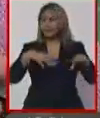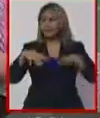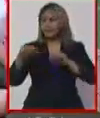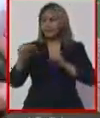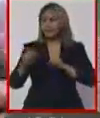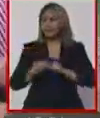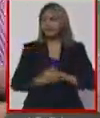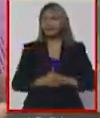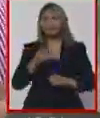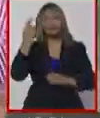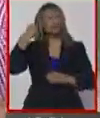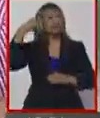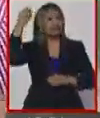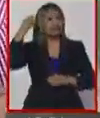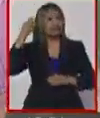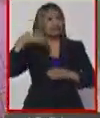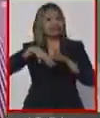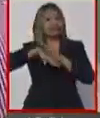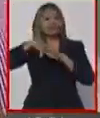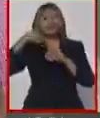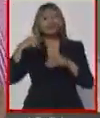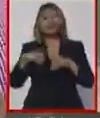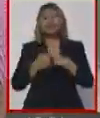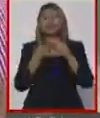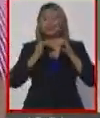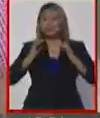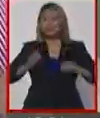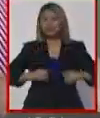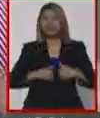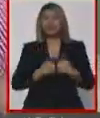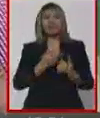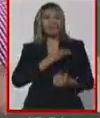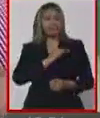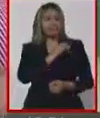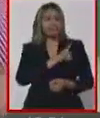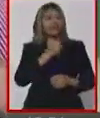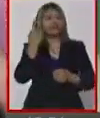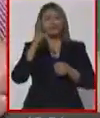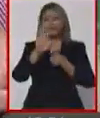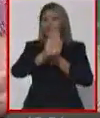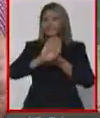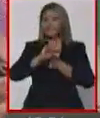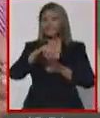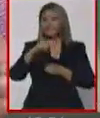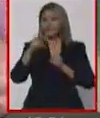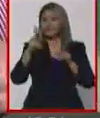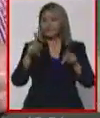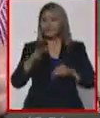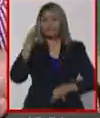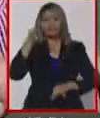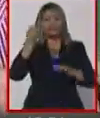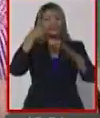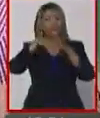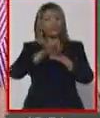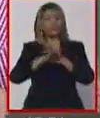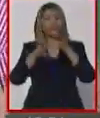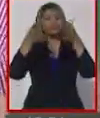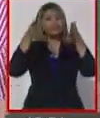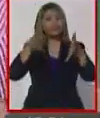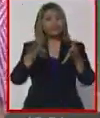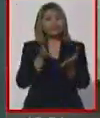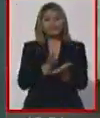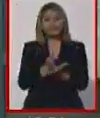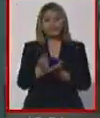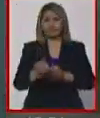va a salir, yo me voy a graduar, voy a estar acá afuera, ¿con qué ética, con qué moral voy a defender casos ajenos? Y ahí adentro estoy dejando pisar